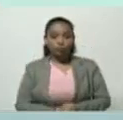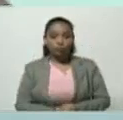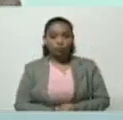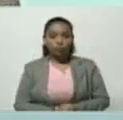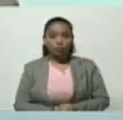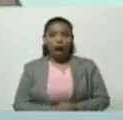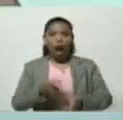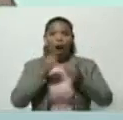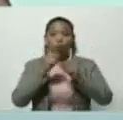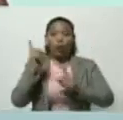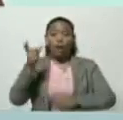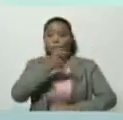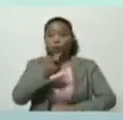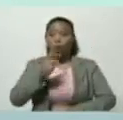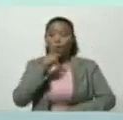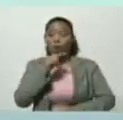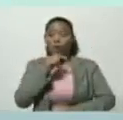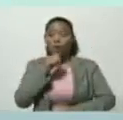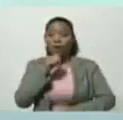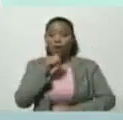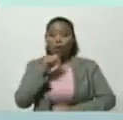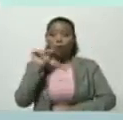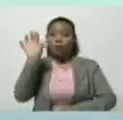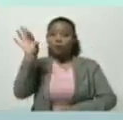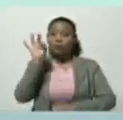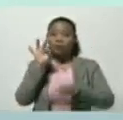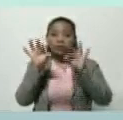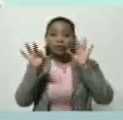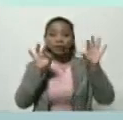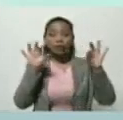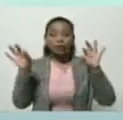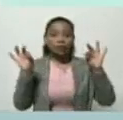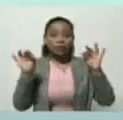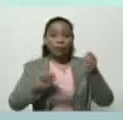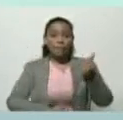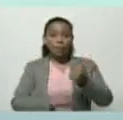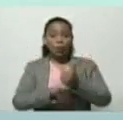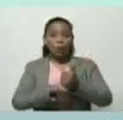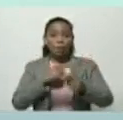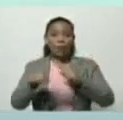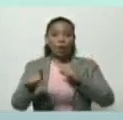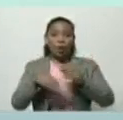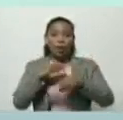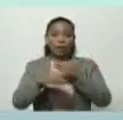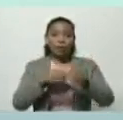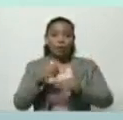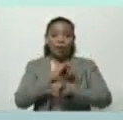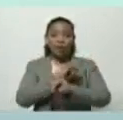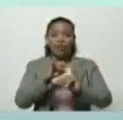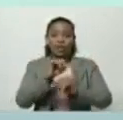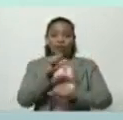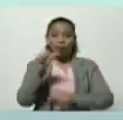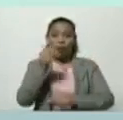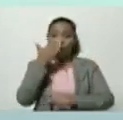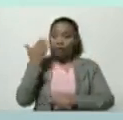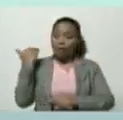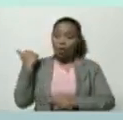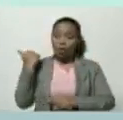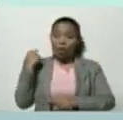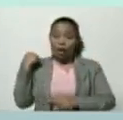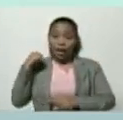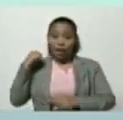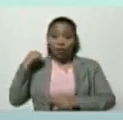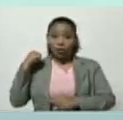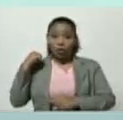que había gente que no tenía mayor, cuando se escogieron los propulsores. Pero lo que hicimos el fin de semana fue a